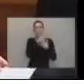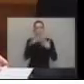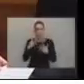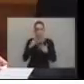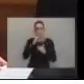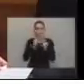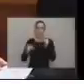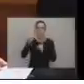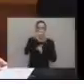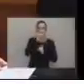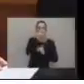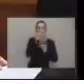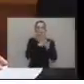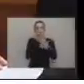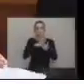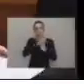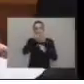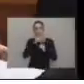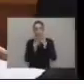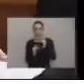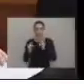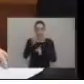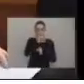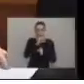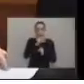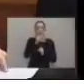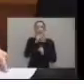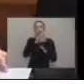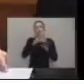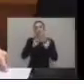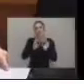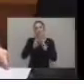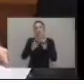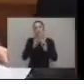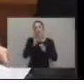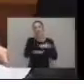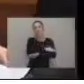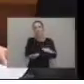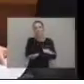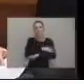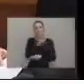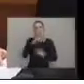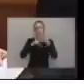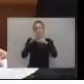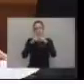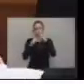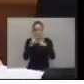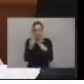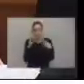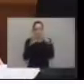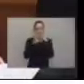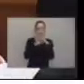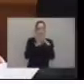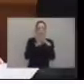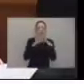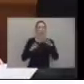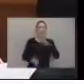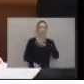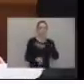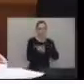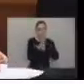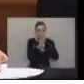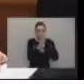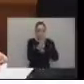hayan sido 291. Y, por ejemplo, que el Ministerio de Fomento postergue los enlaces al puerto del Musel, dé